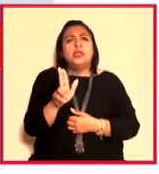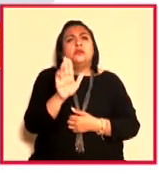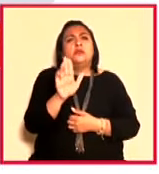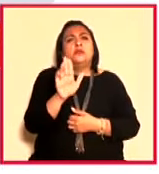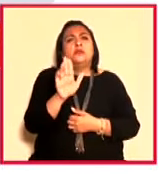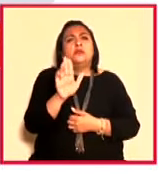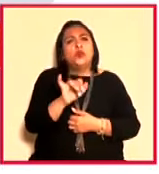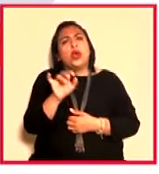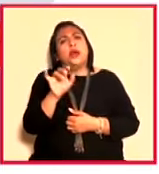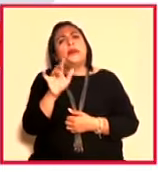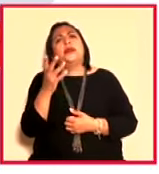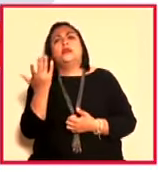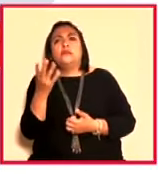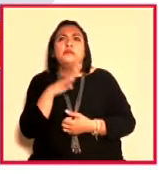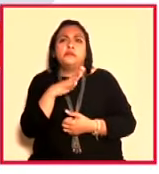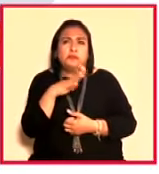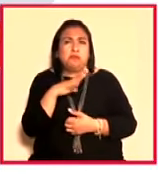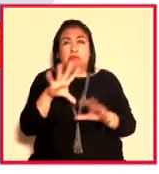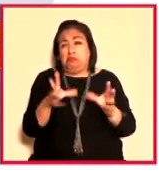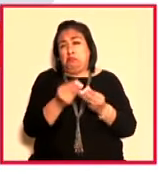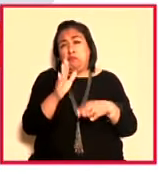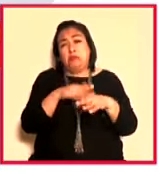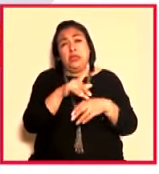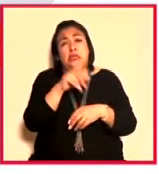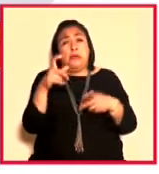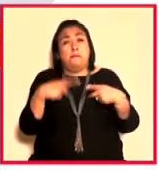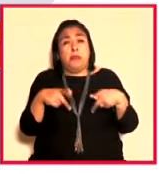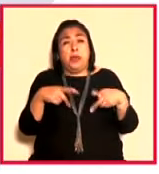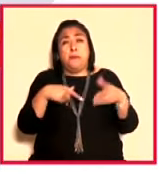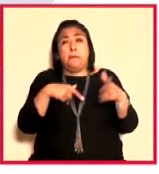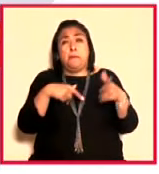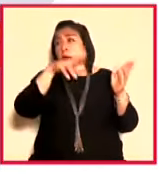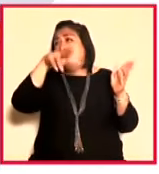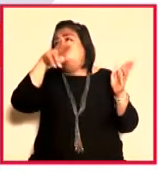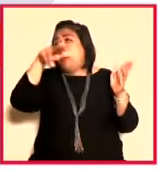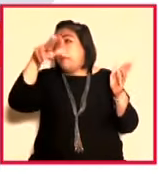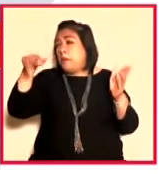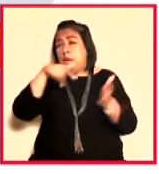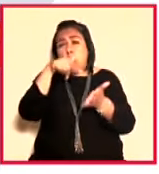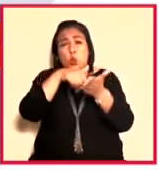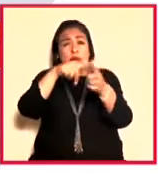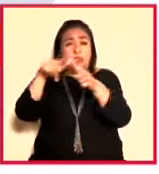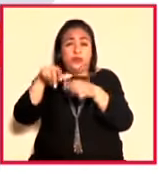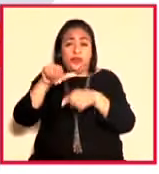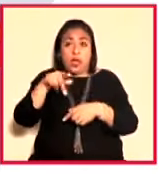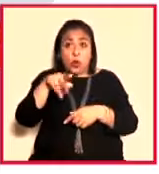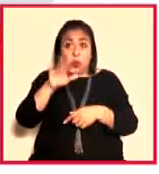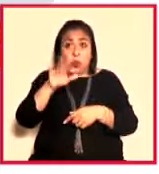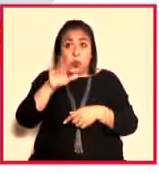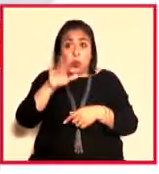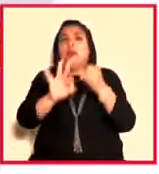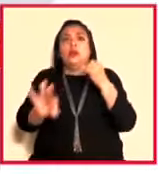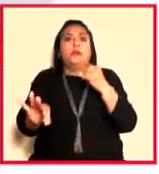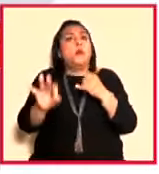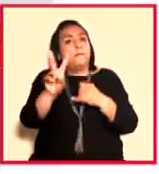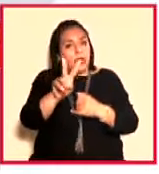jueves, vamos a tener más de 100 personas pintando en todos los lados de Akumal hasta la fin de la semana.